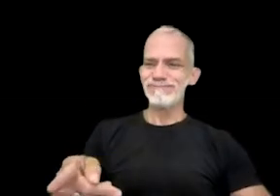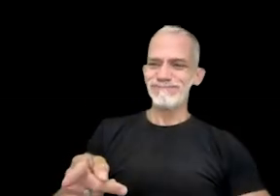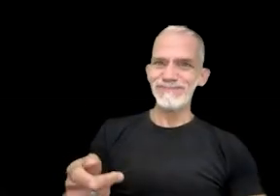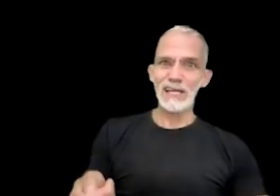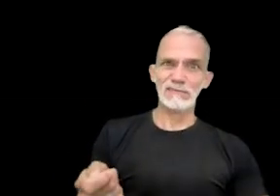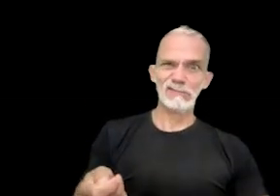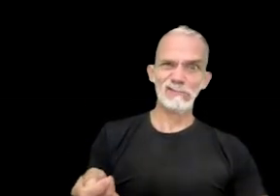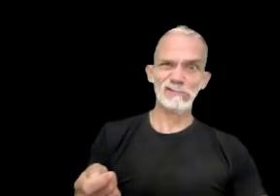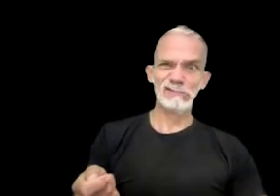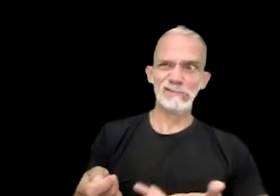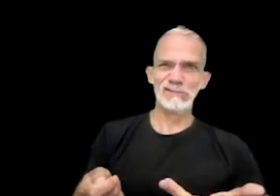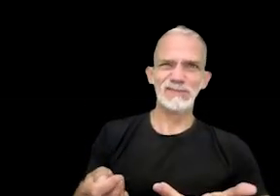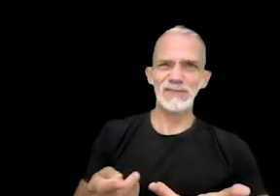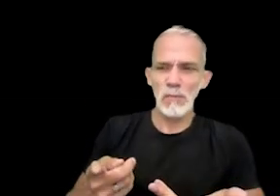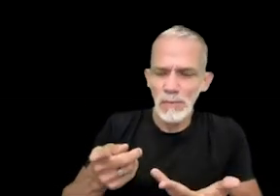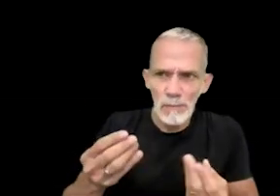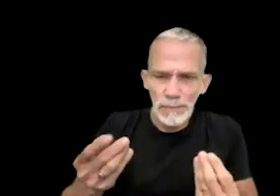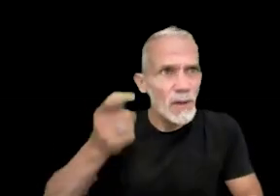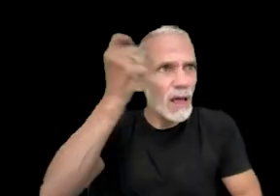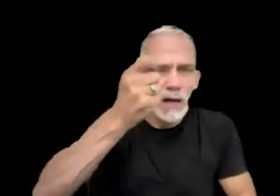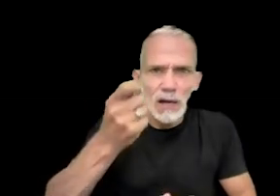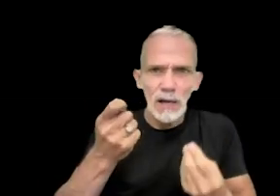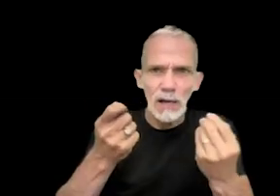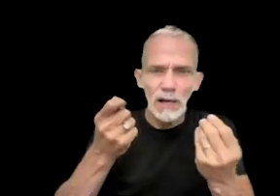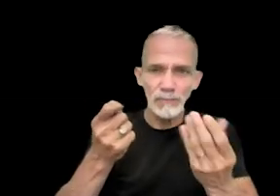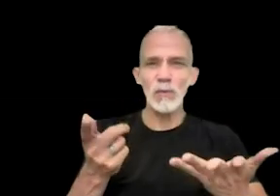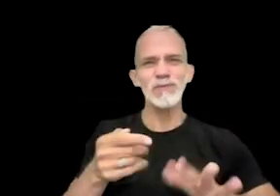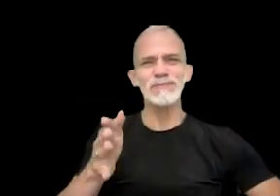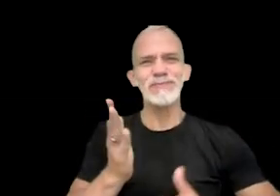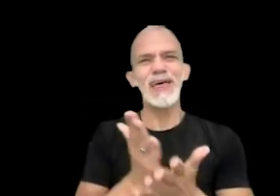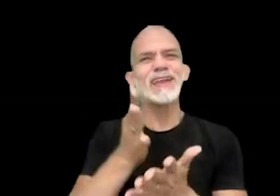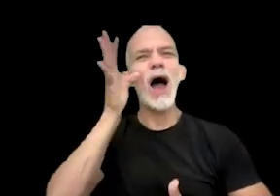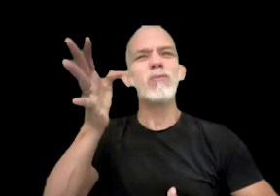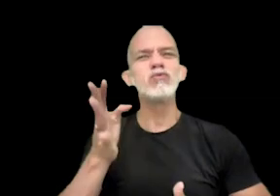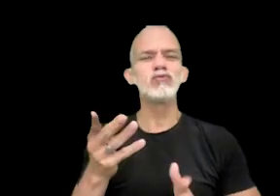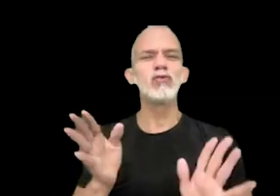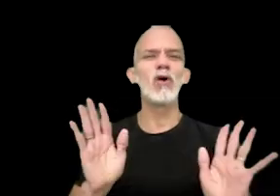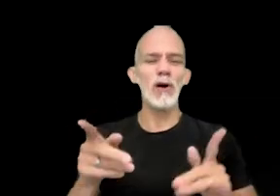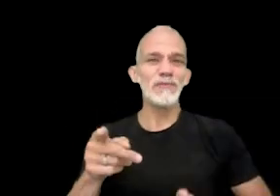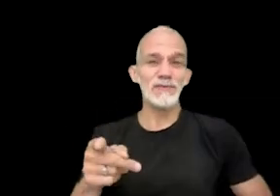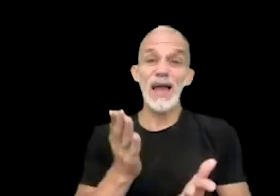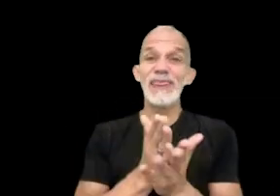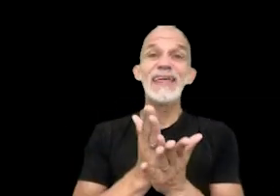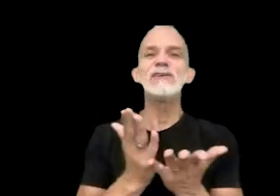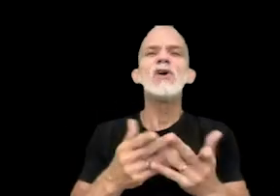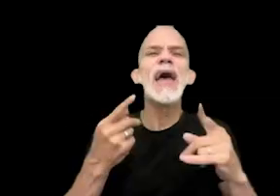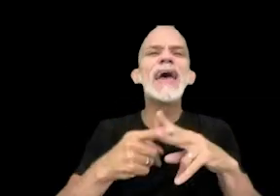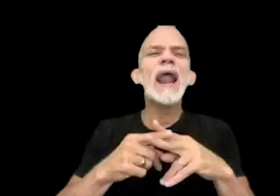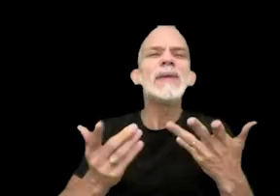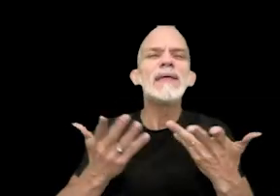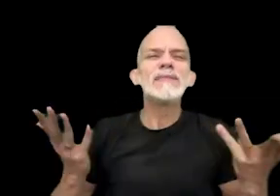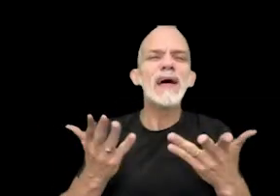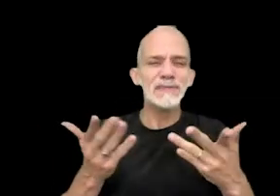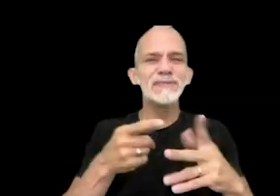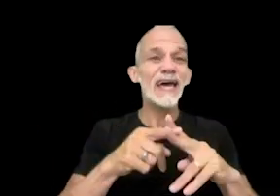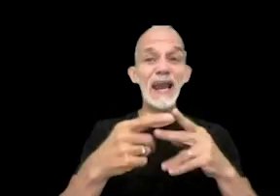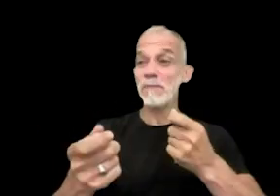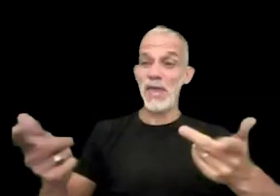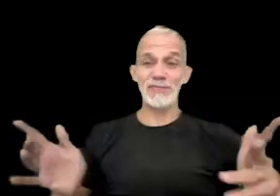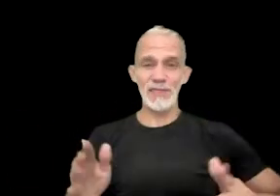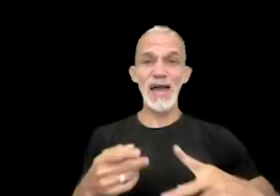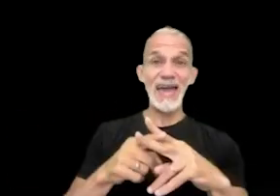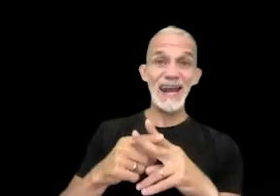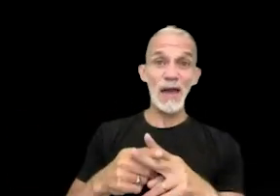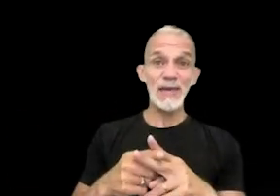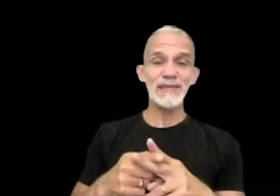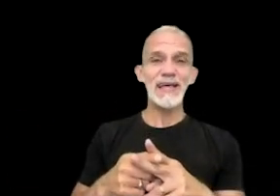La S no era para eso. El abuso de derecho es eso. El derecho son herramientas. Cuando una herramienta